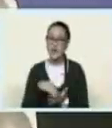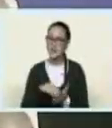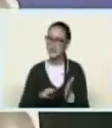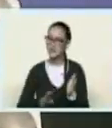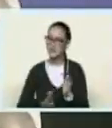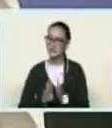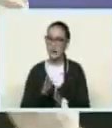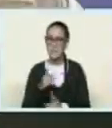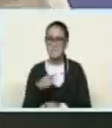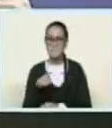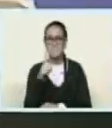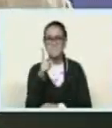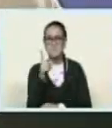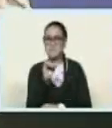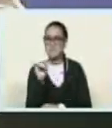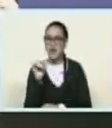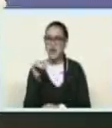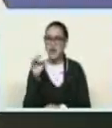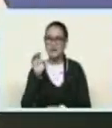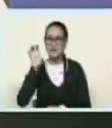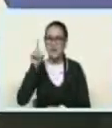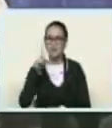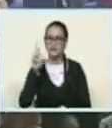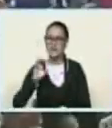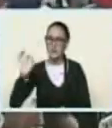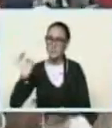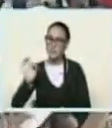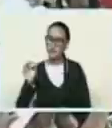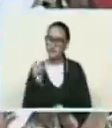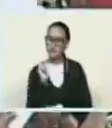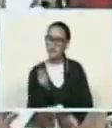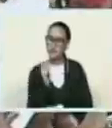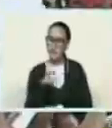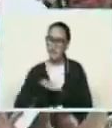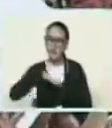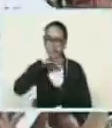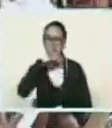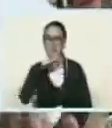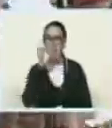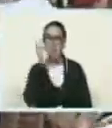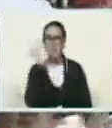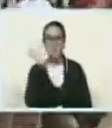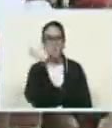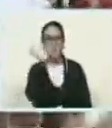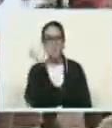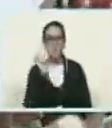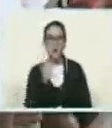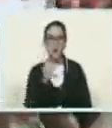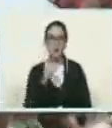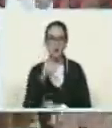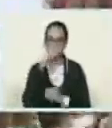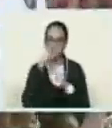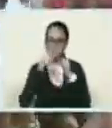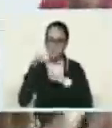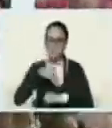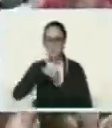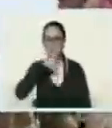el primer estado 100% de pensionados y pensionadas en amor mayor.